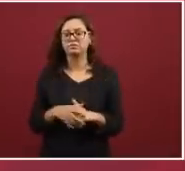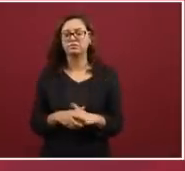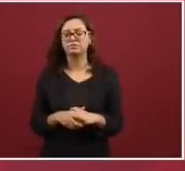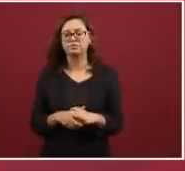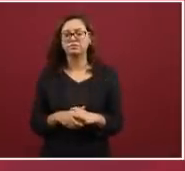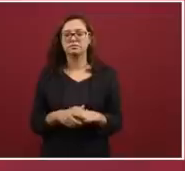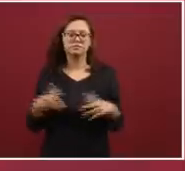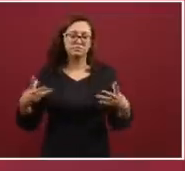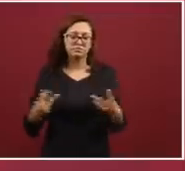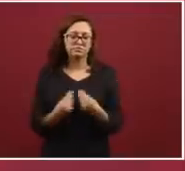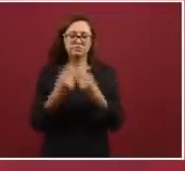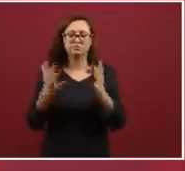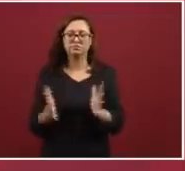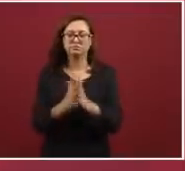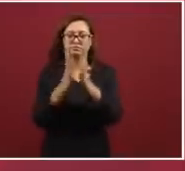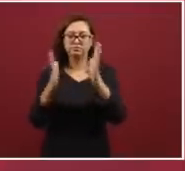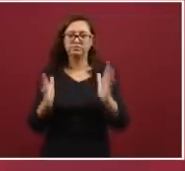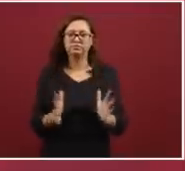a participar